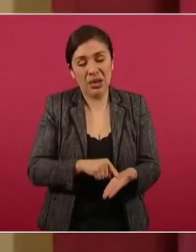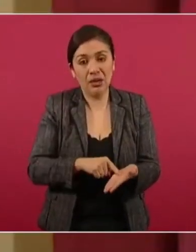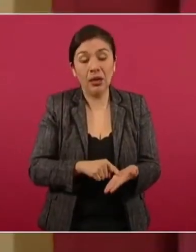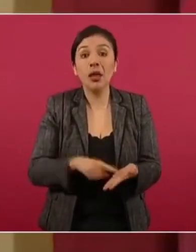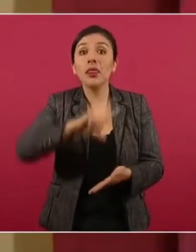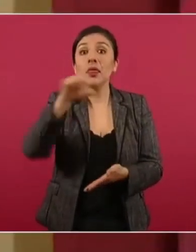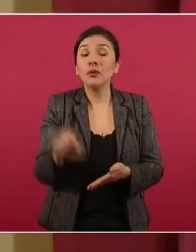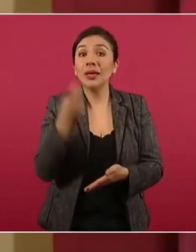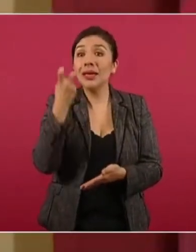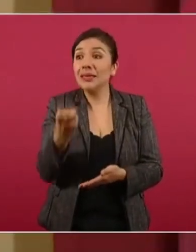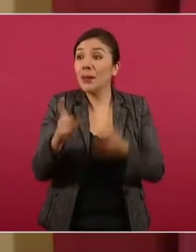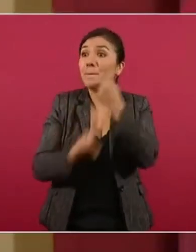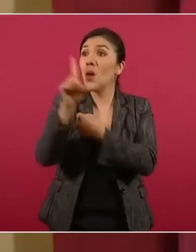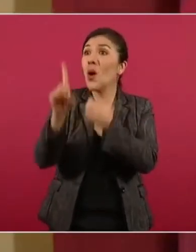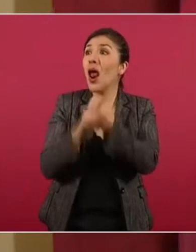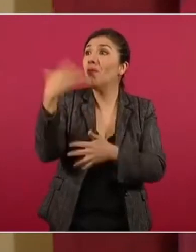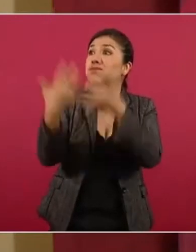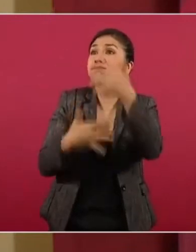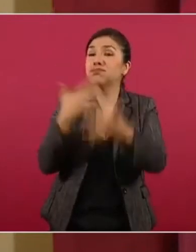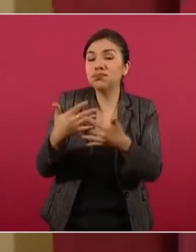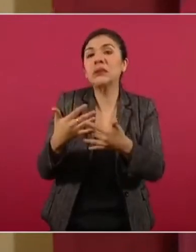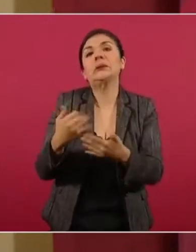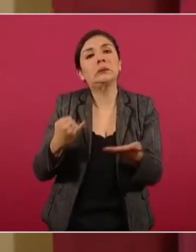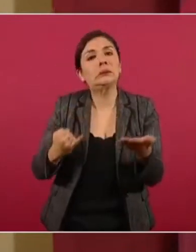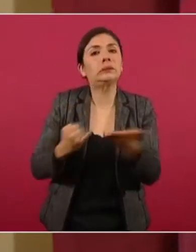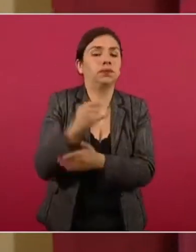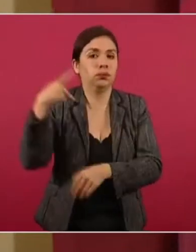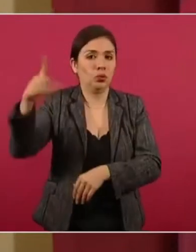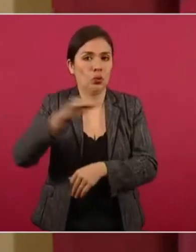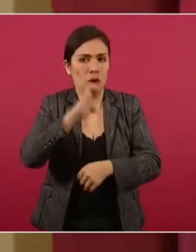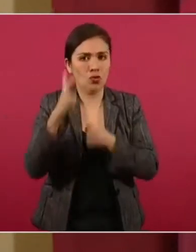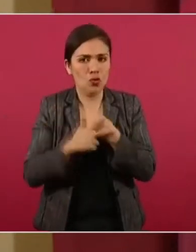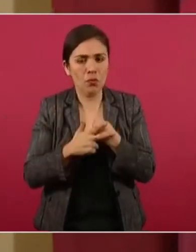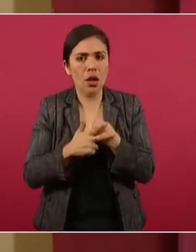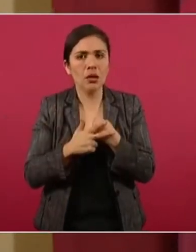Y a partir de la crisis energética se decretó en Europa